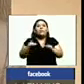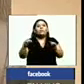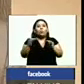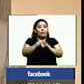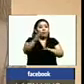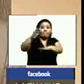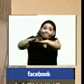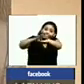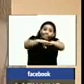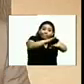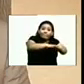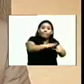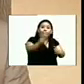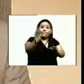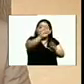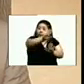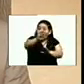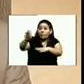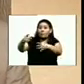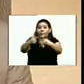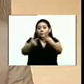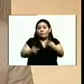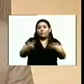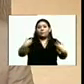respetuosos de los derechos humanos.